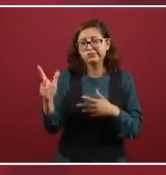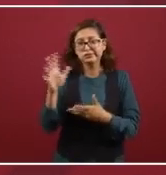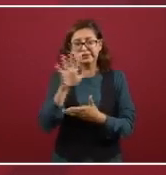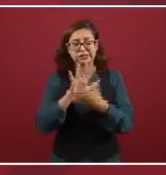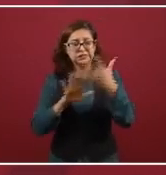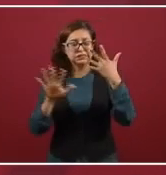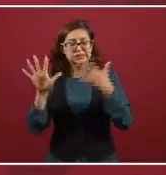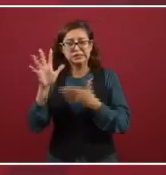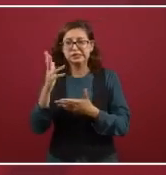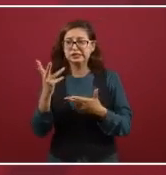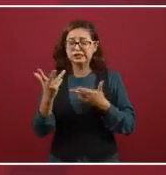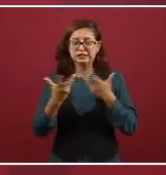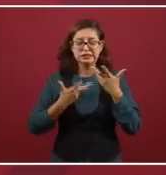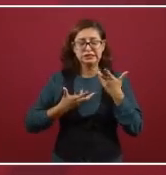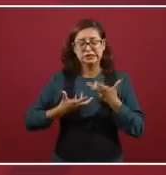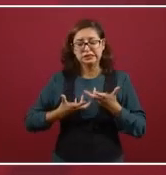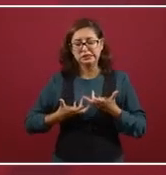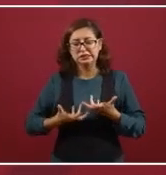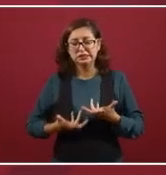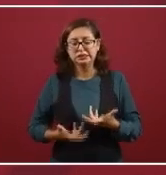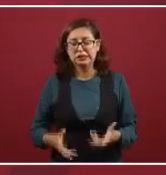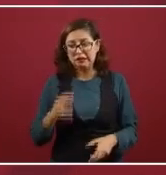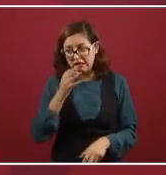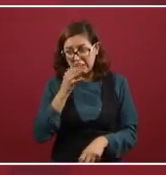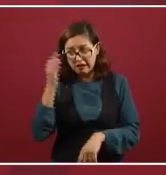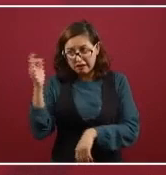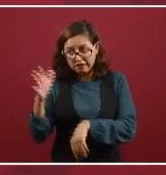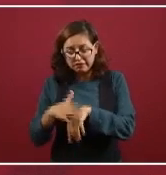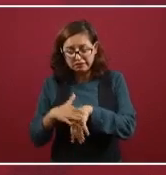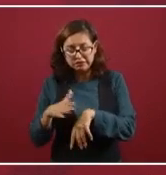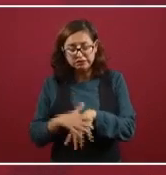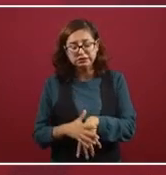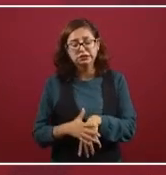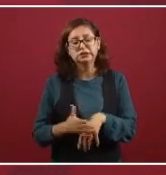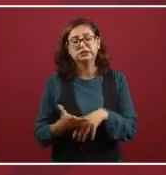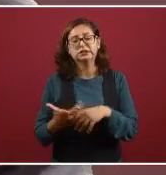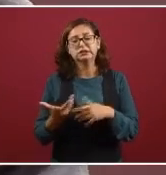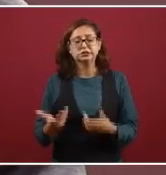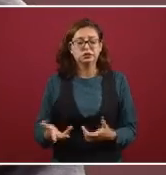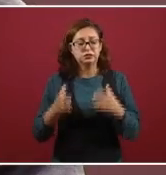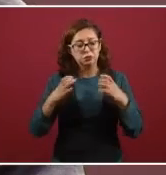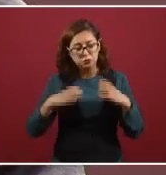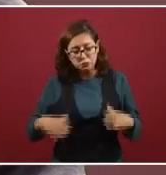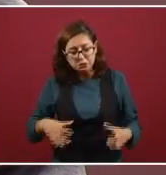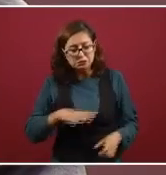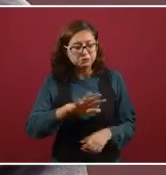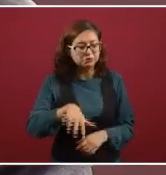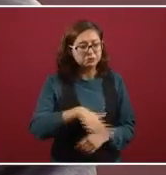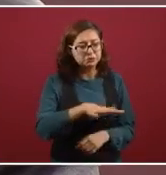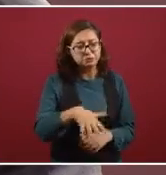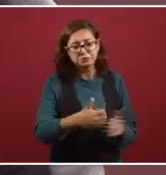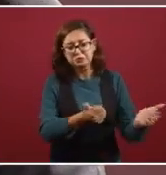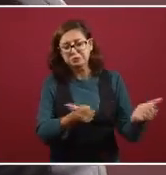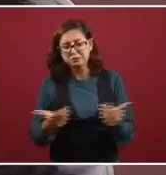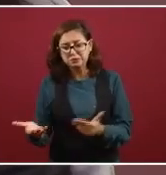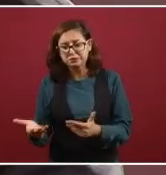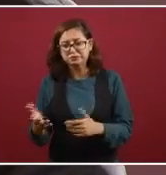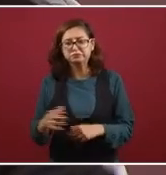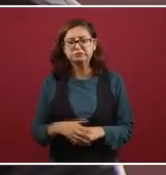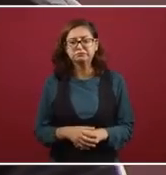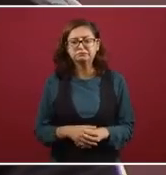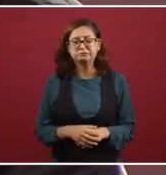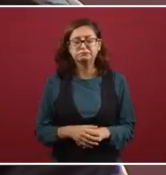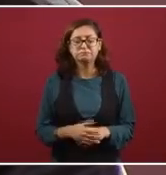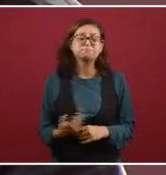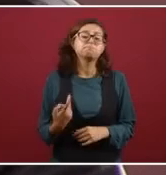día de ayer recibiendo o malas noticias o recuperando los cuerpos de sus deudos. Pero el consulado